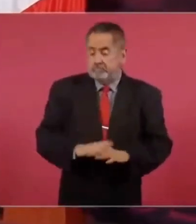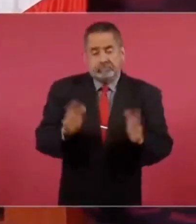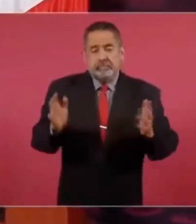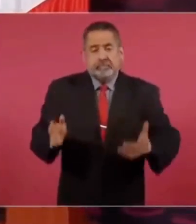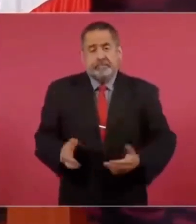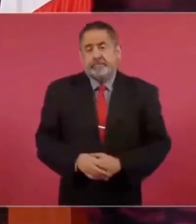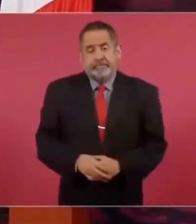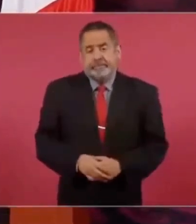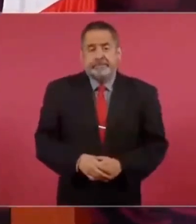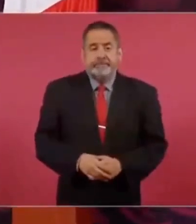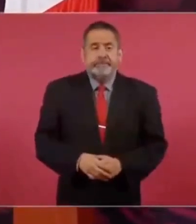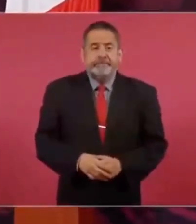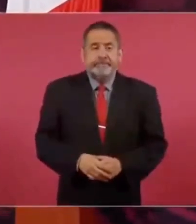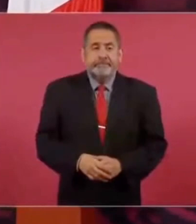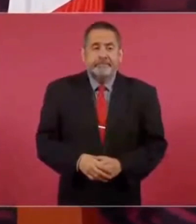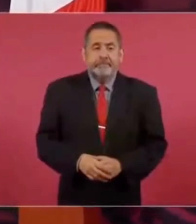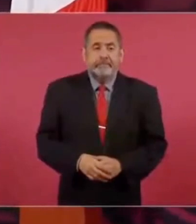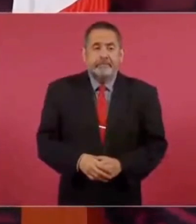Antes,